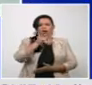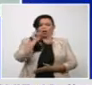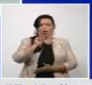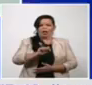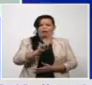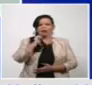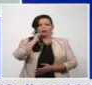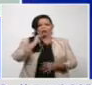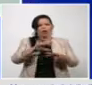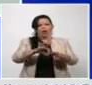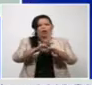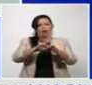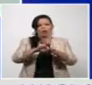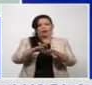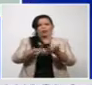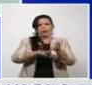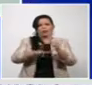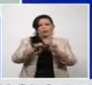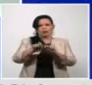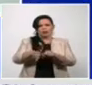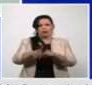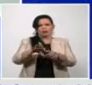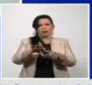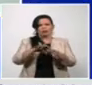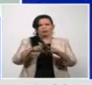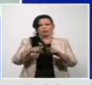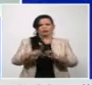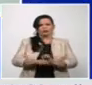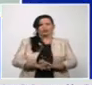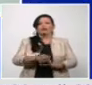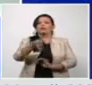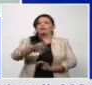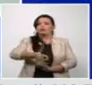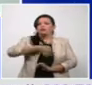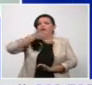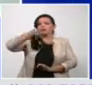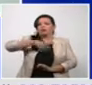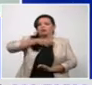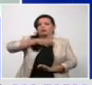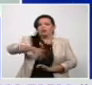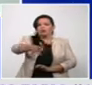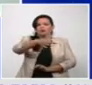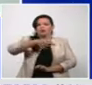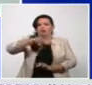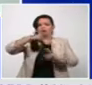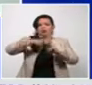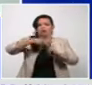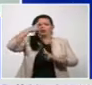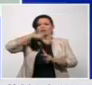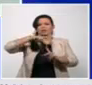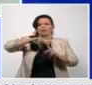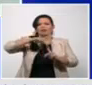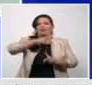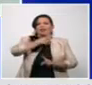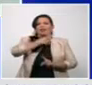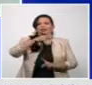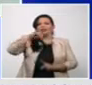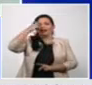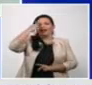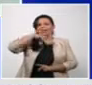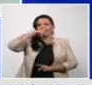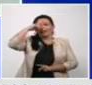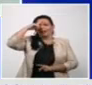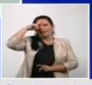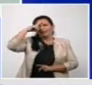siempre seguimos diciendo que el municipio de Yateras es el único en nuestro país que se ha mantenido sin informar